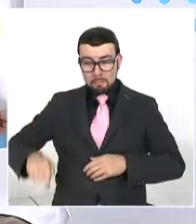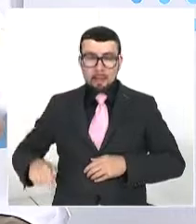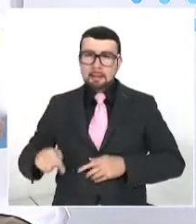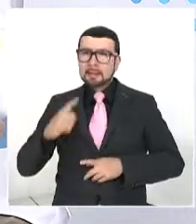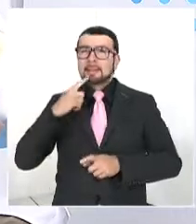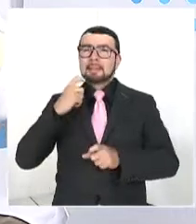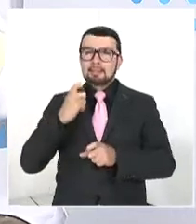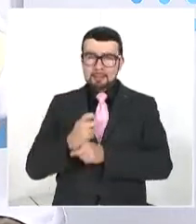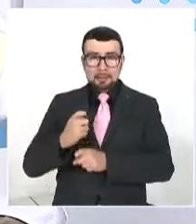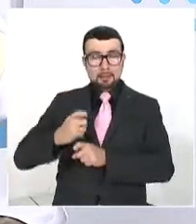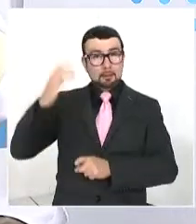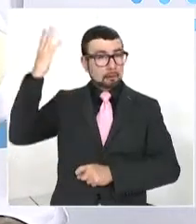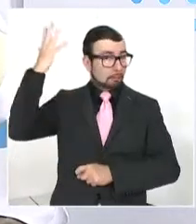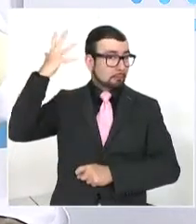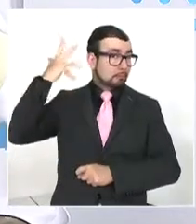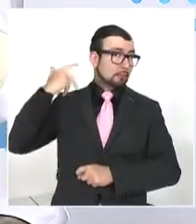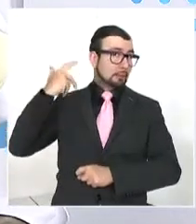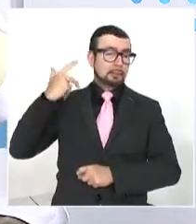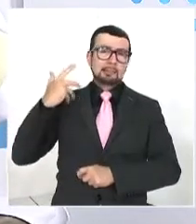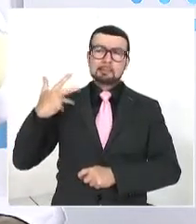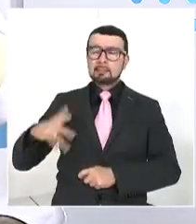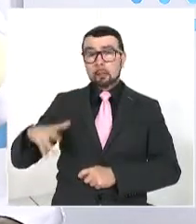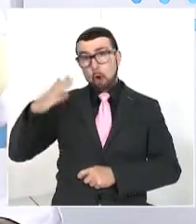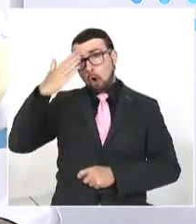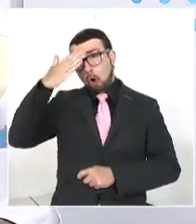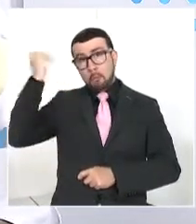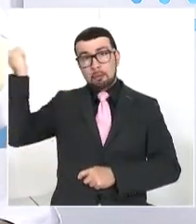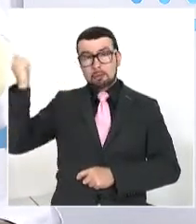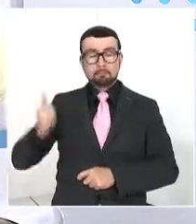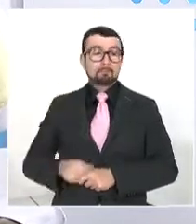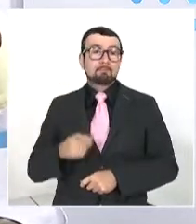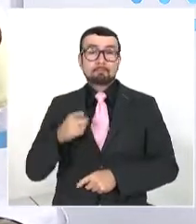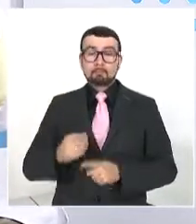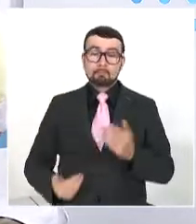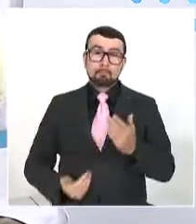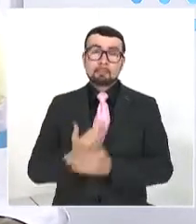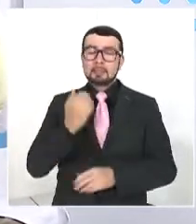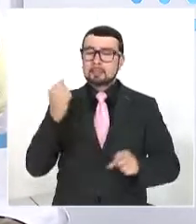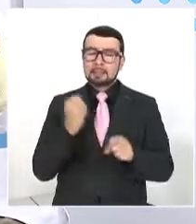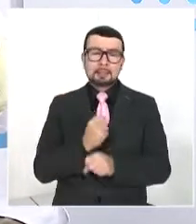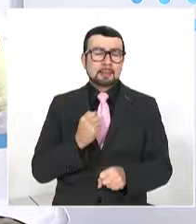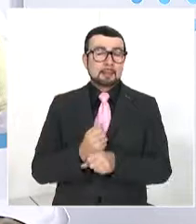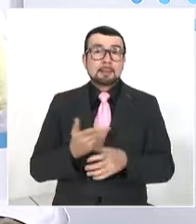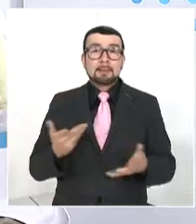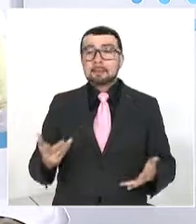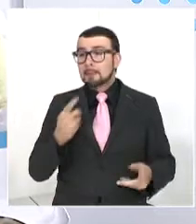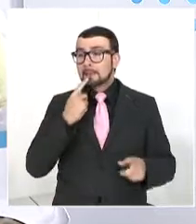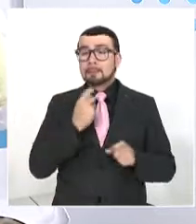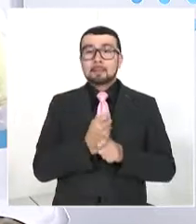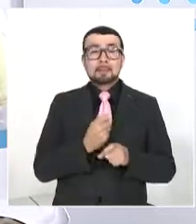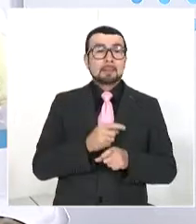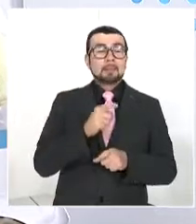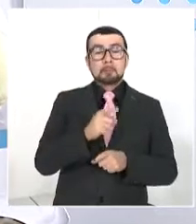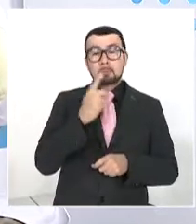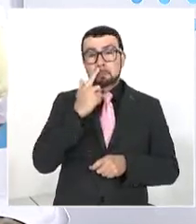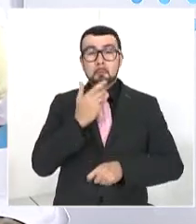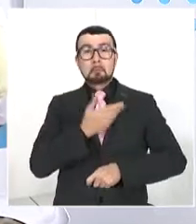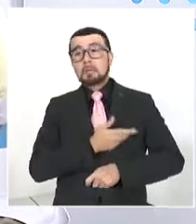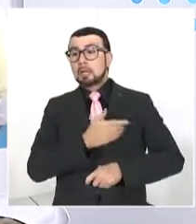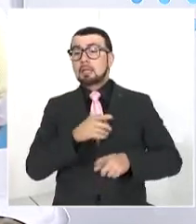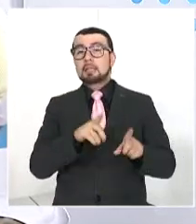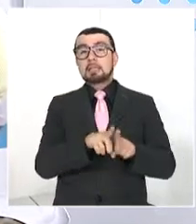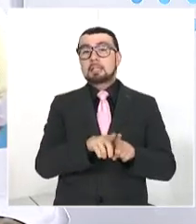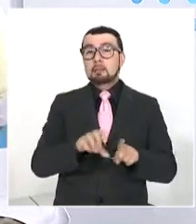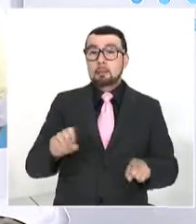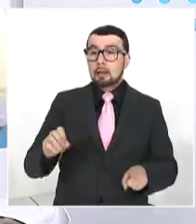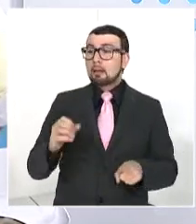entonces empieza un vía crucis para su mamá, para su familia, para todos sus hermanitos. Su